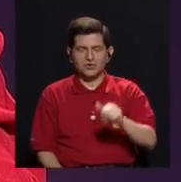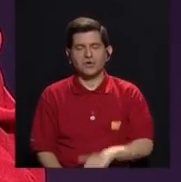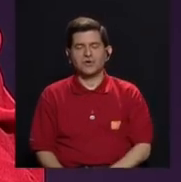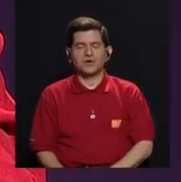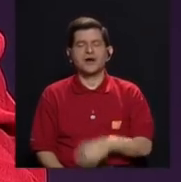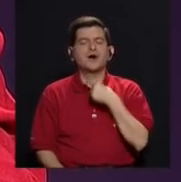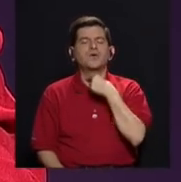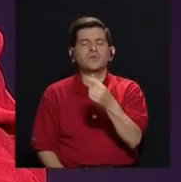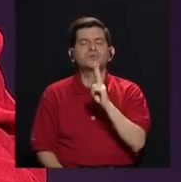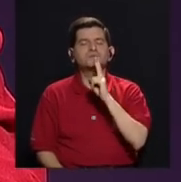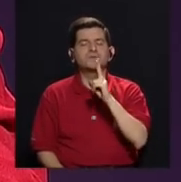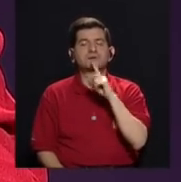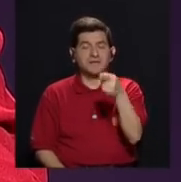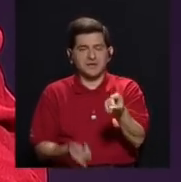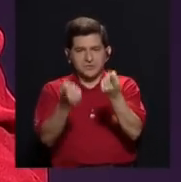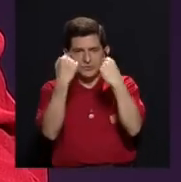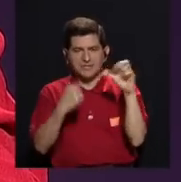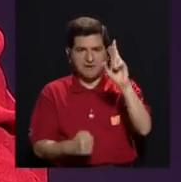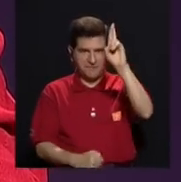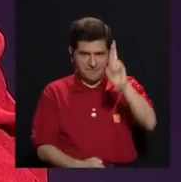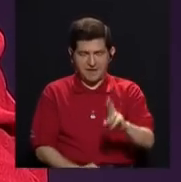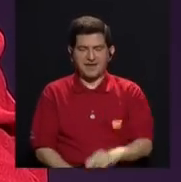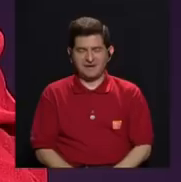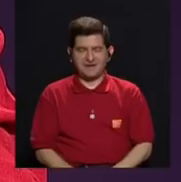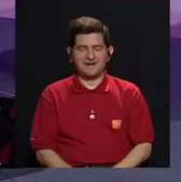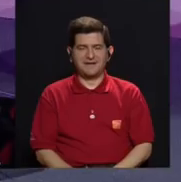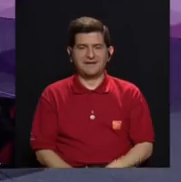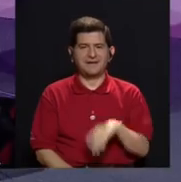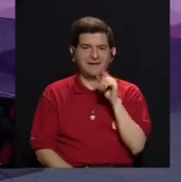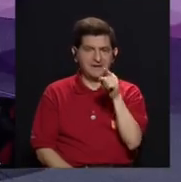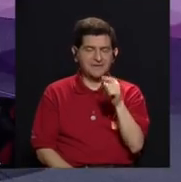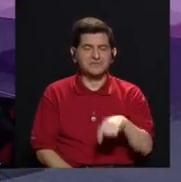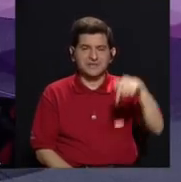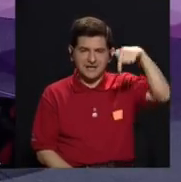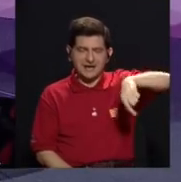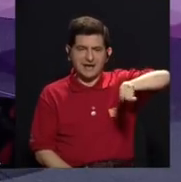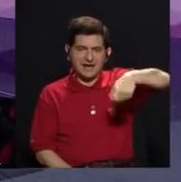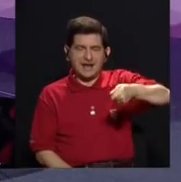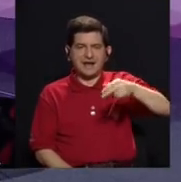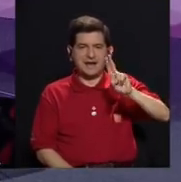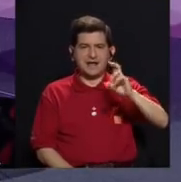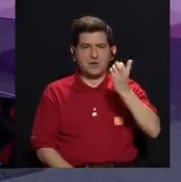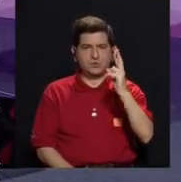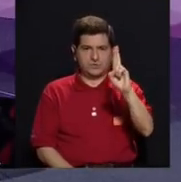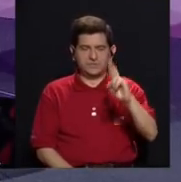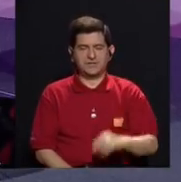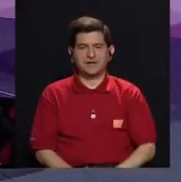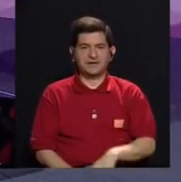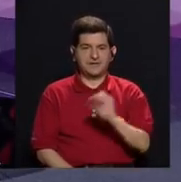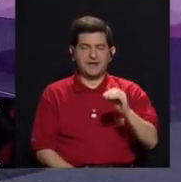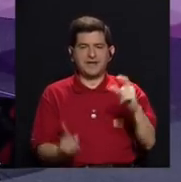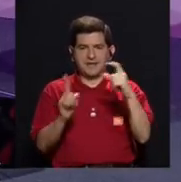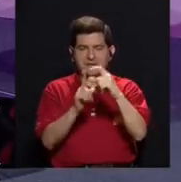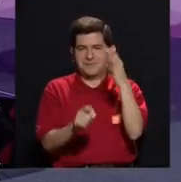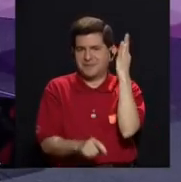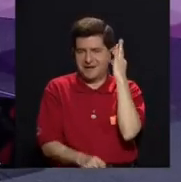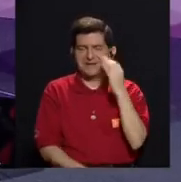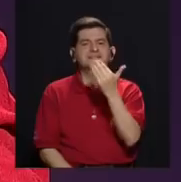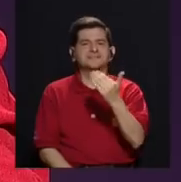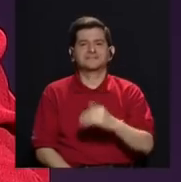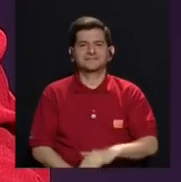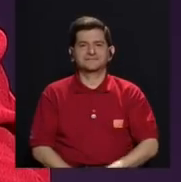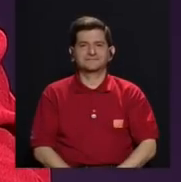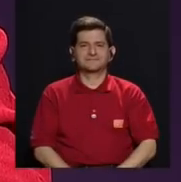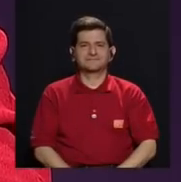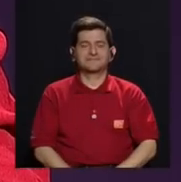ha sido un placer realmente tenerte acá en costa rica tenerte en canal usher y en palabra de mujeres gracias